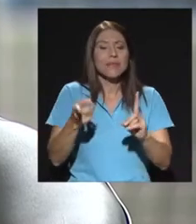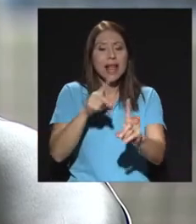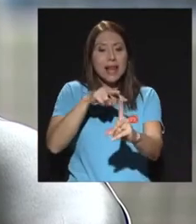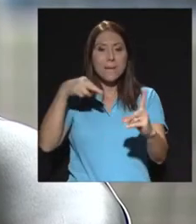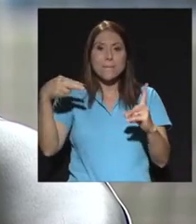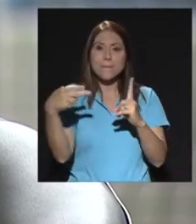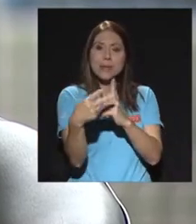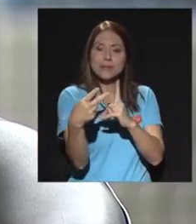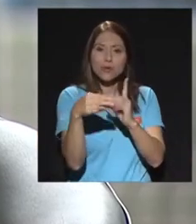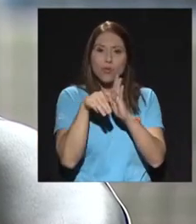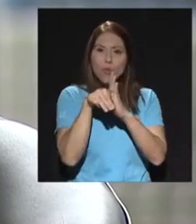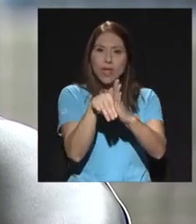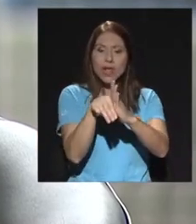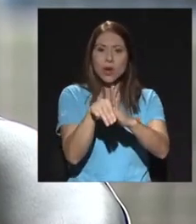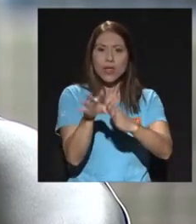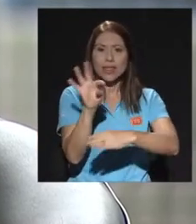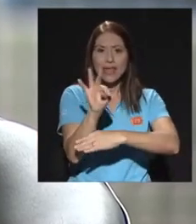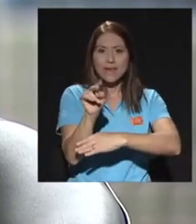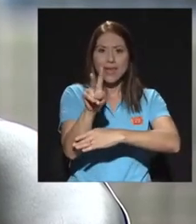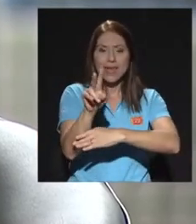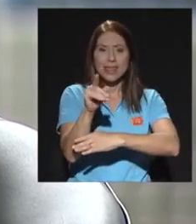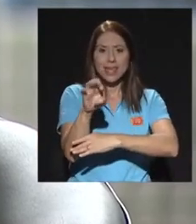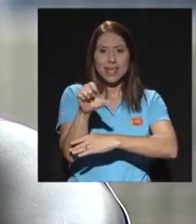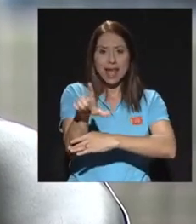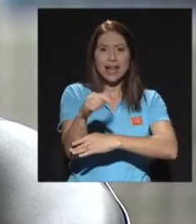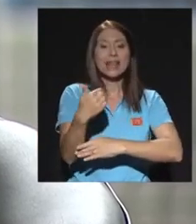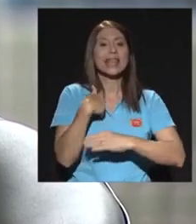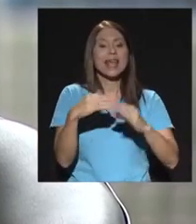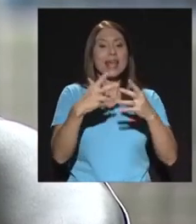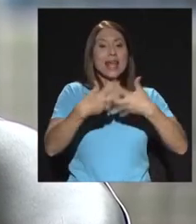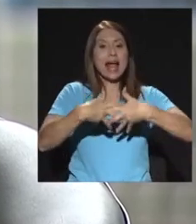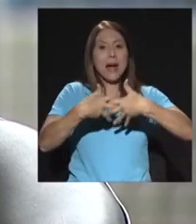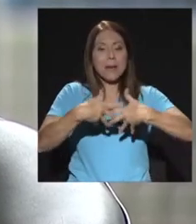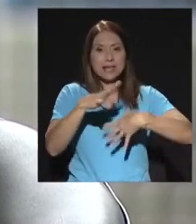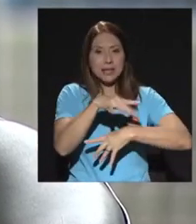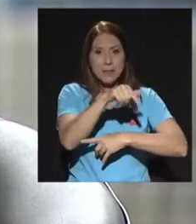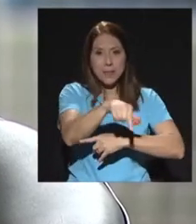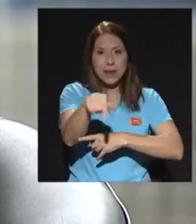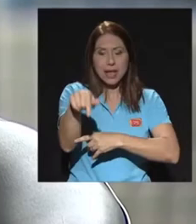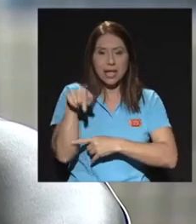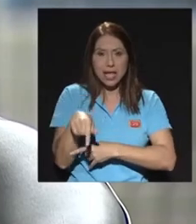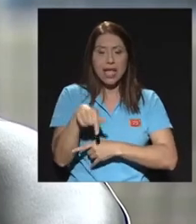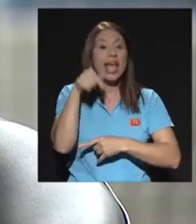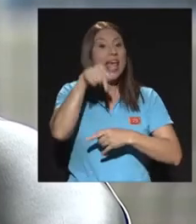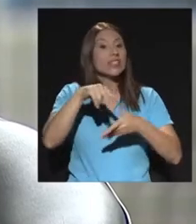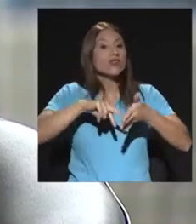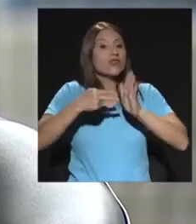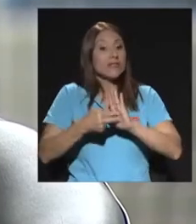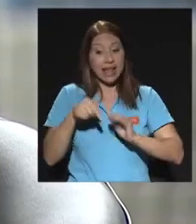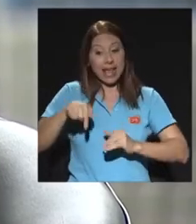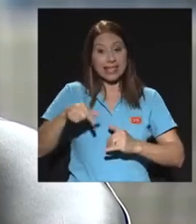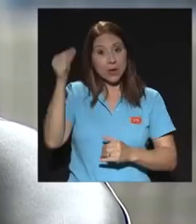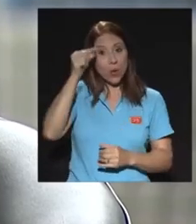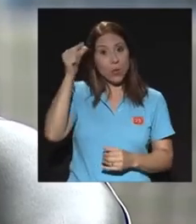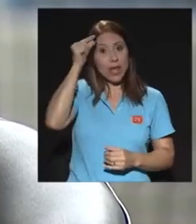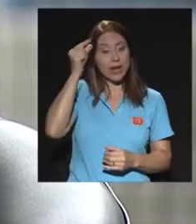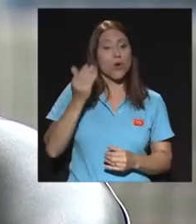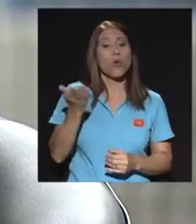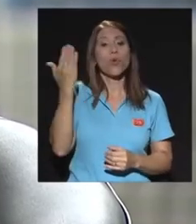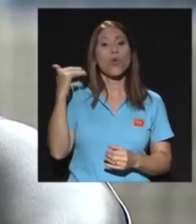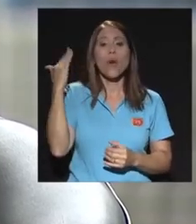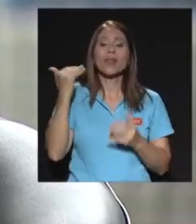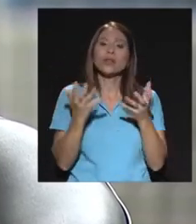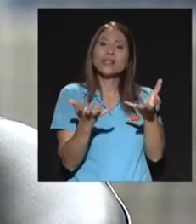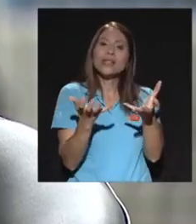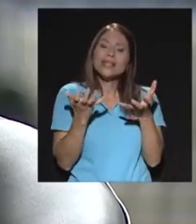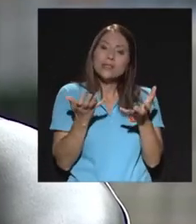de televisión digital tienen las cámaras empresariales. Y esto ha generado que incluso en este gobierno, cuando se pretendió